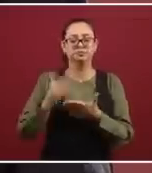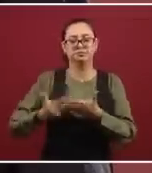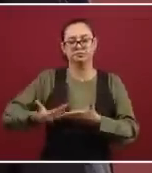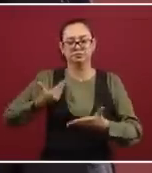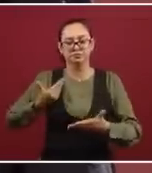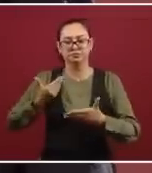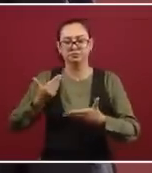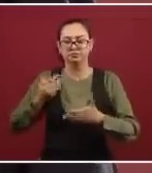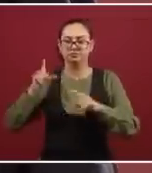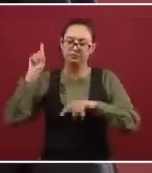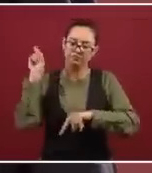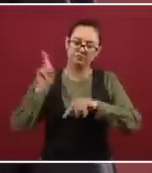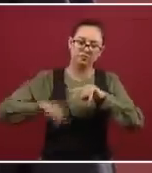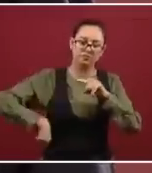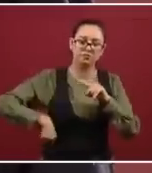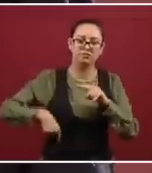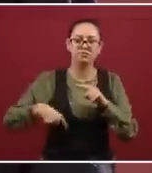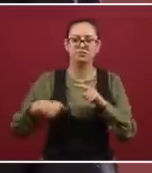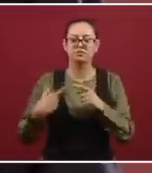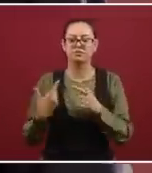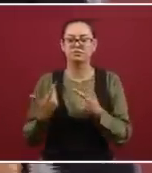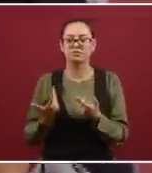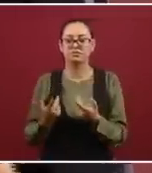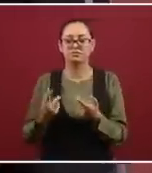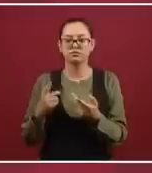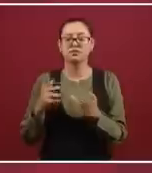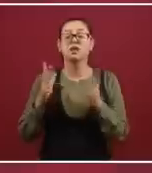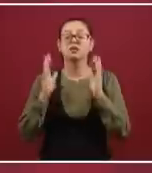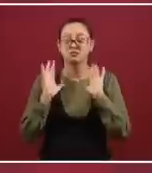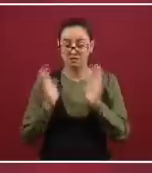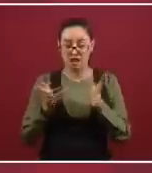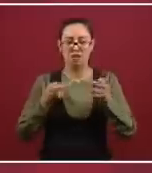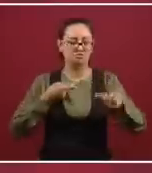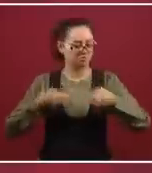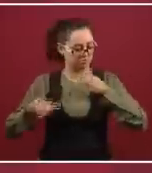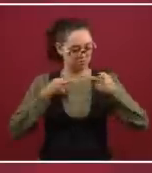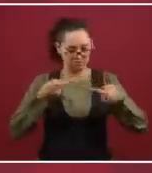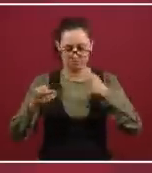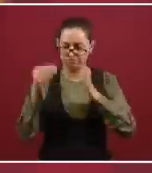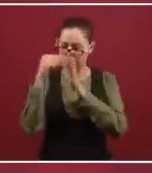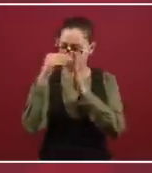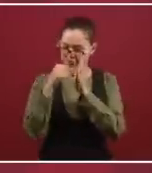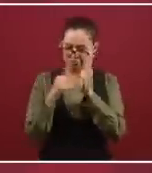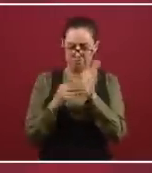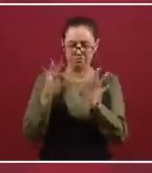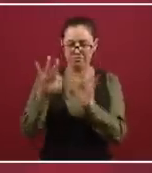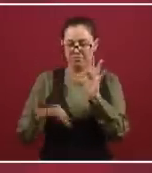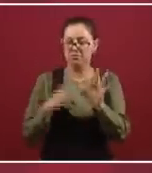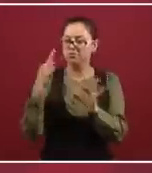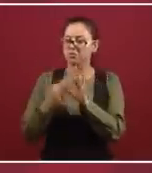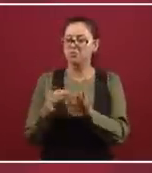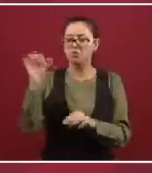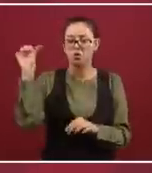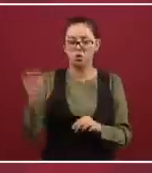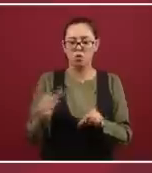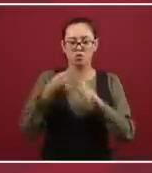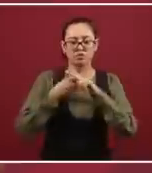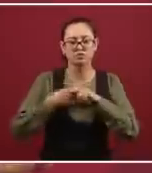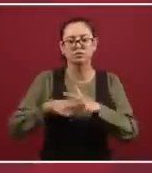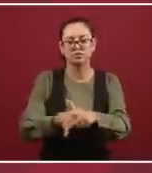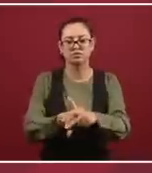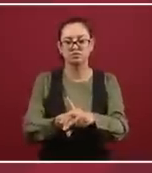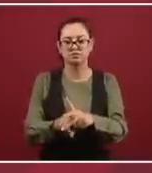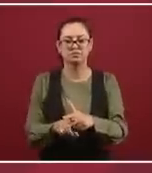en el consumo de drogas. Ya tenemos el plan y hoy inicia, y por